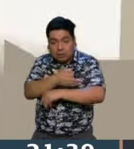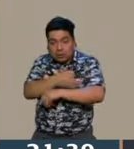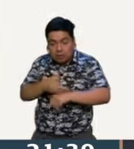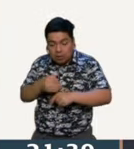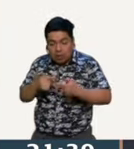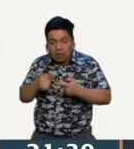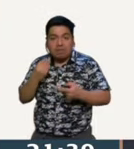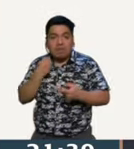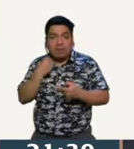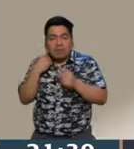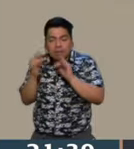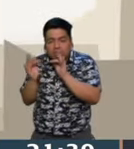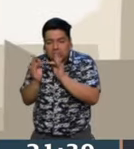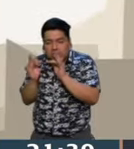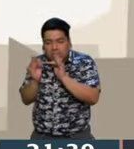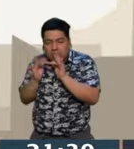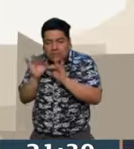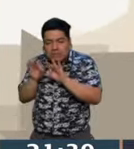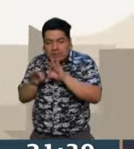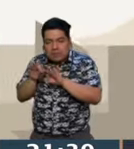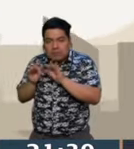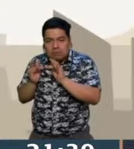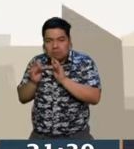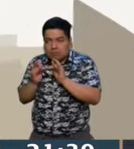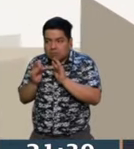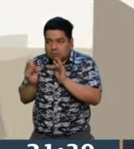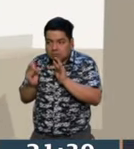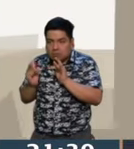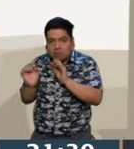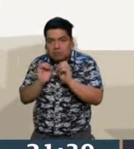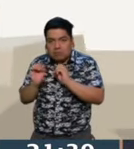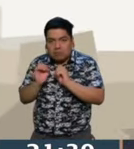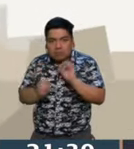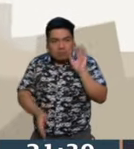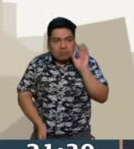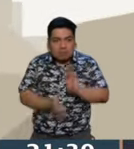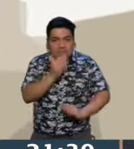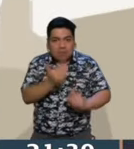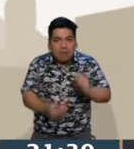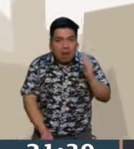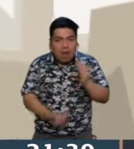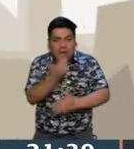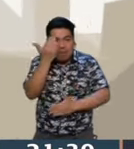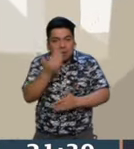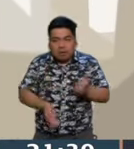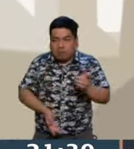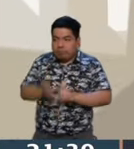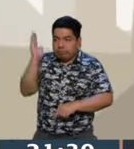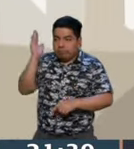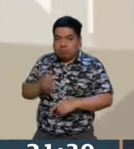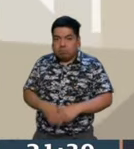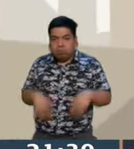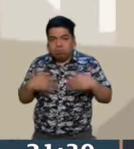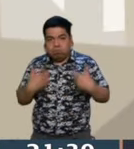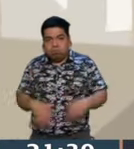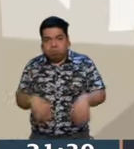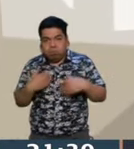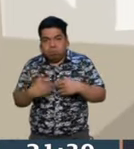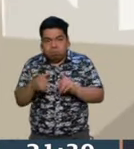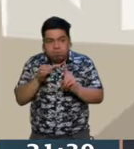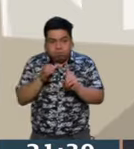intentan conectarse, comunicarse con él en Quito, ya no estaba en Quito, lo sacaron de la madrugada como si fuera un criminal de altísima